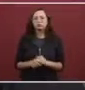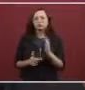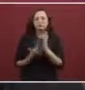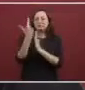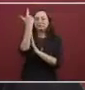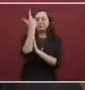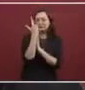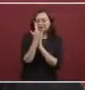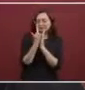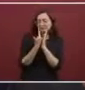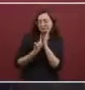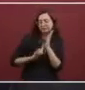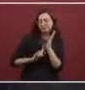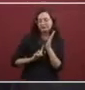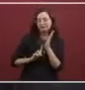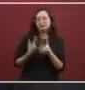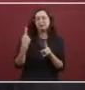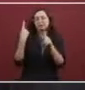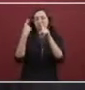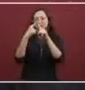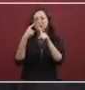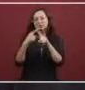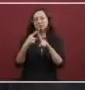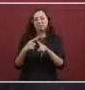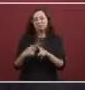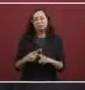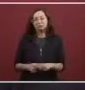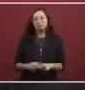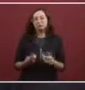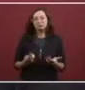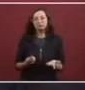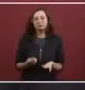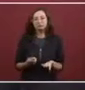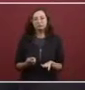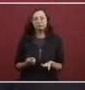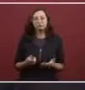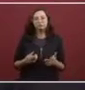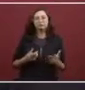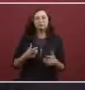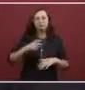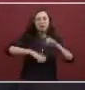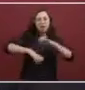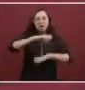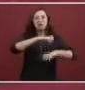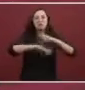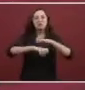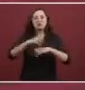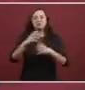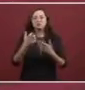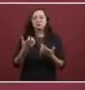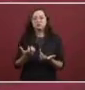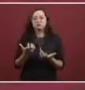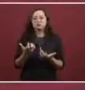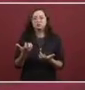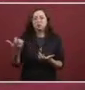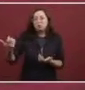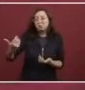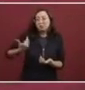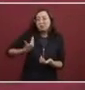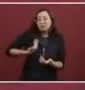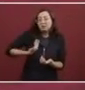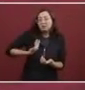lista de los que estaban cobrando las empresas. Esa fue la